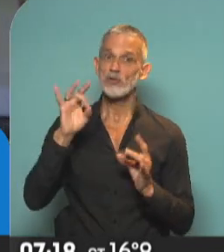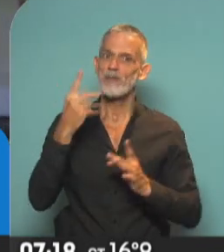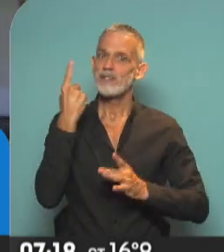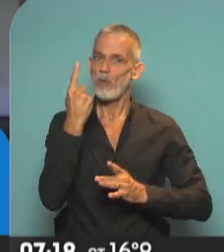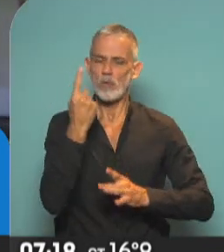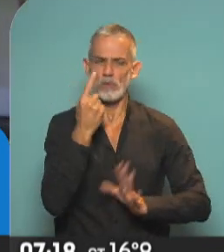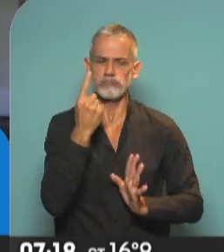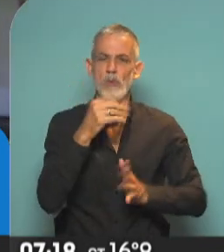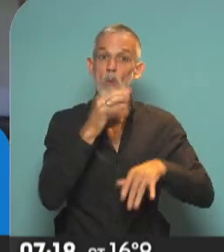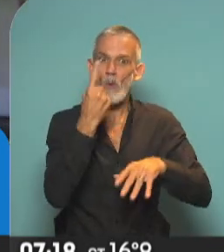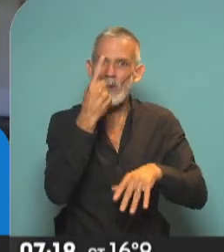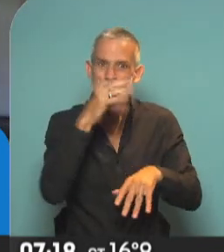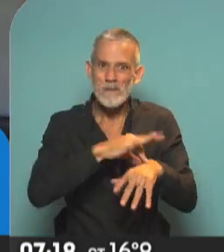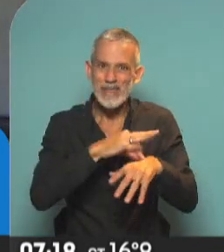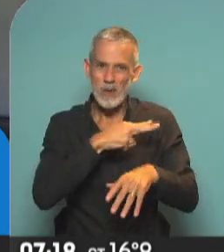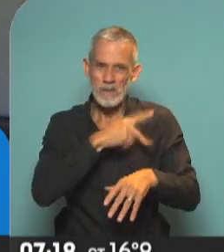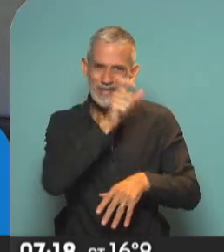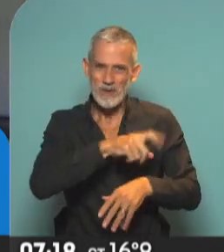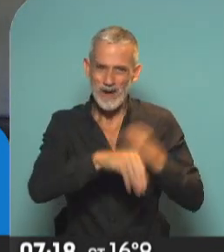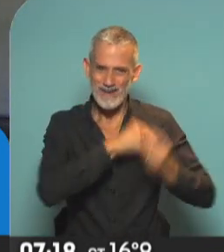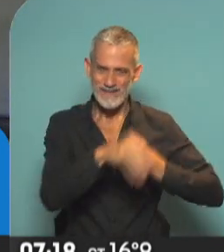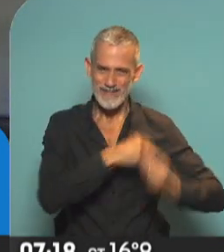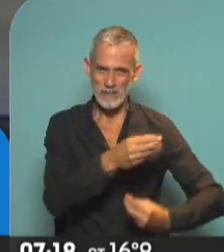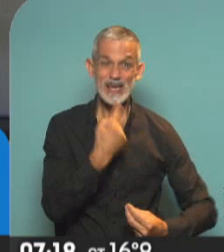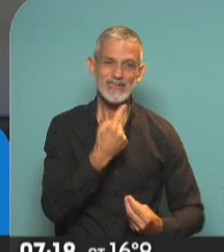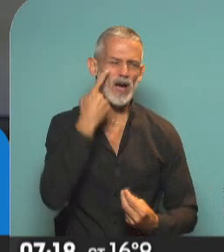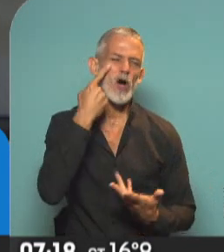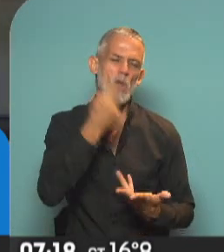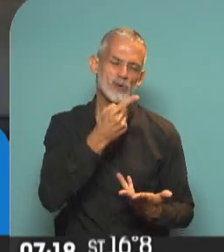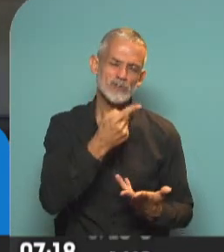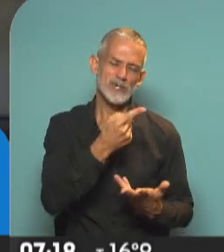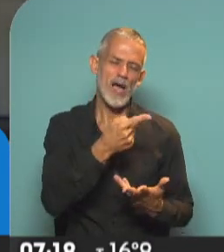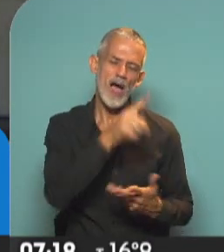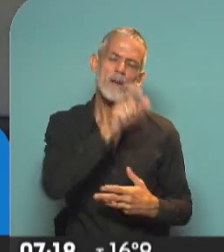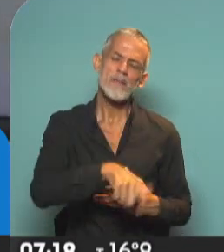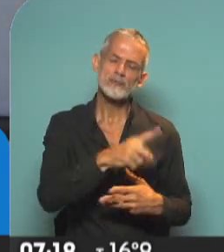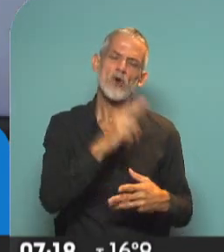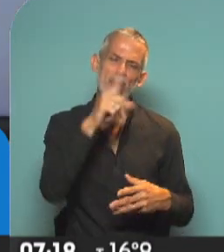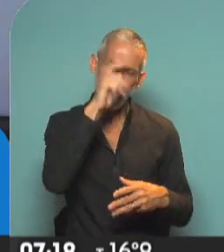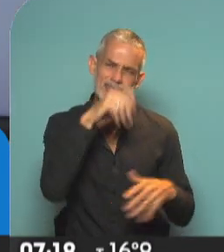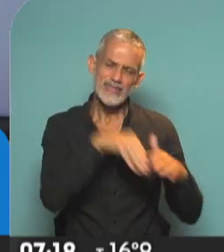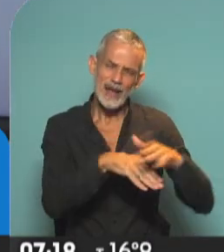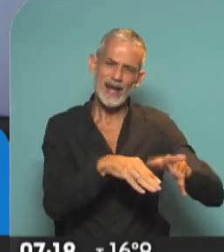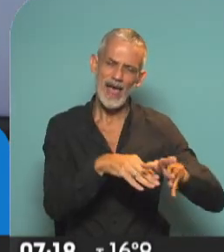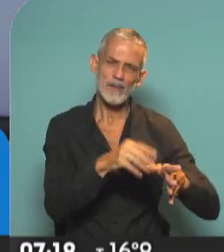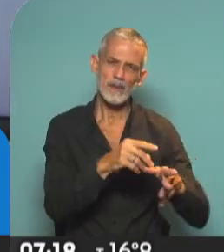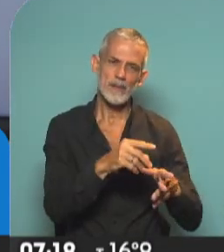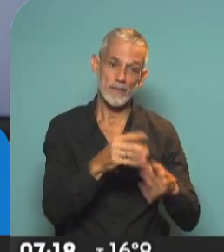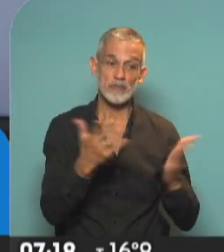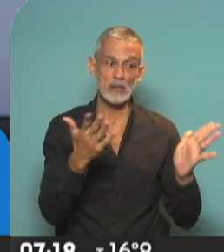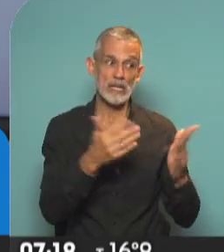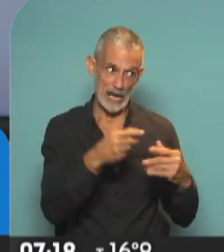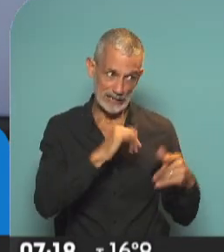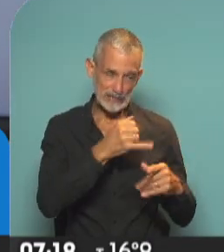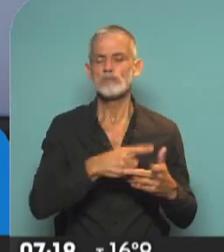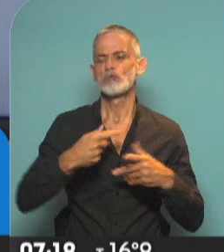un dictamen de un médico personal, que además destaca es el que conocía la historia clínica del paciente, para ordenar que se le